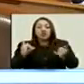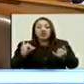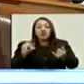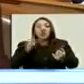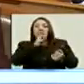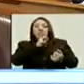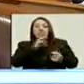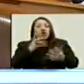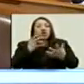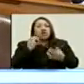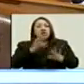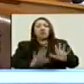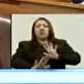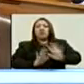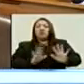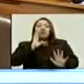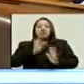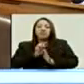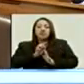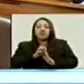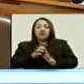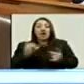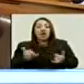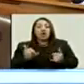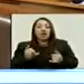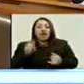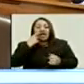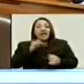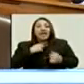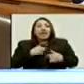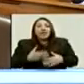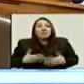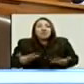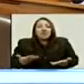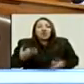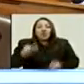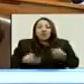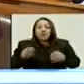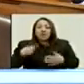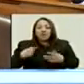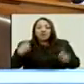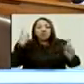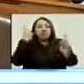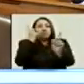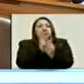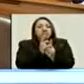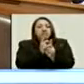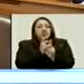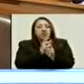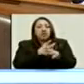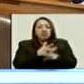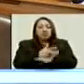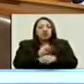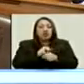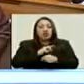el padre no quiere reconocerlas? Actualmente ellas no tienen la capacidad jurídica para personalmente